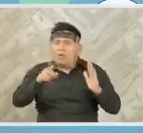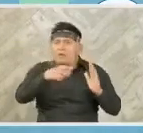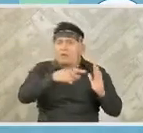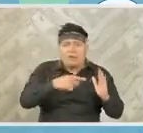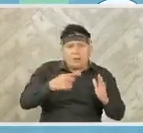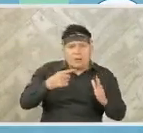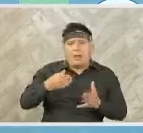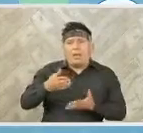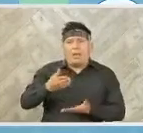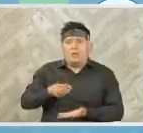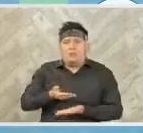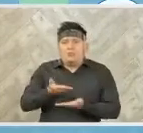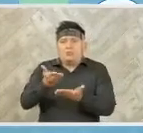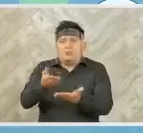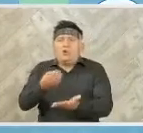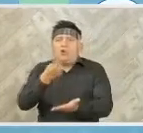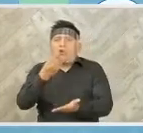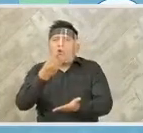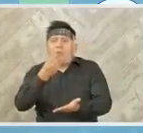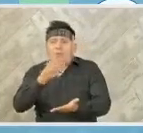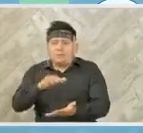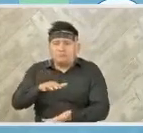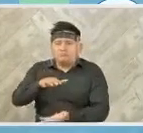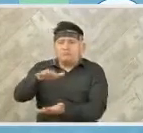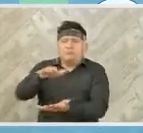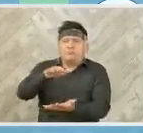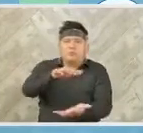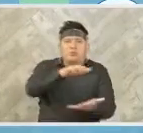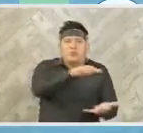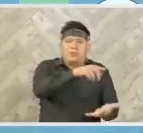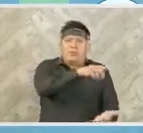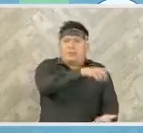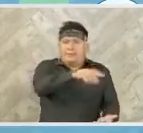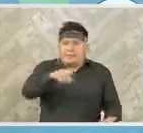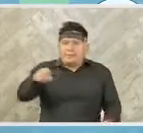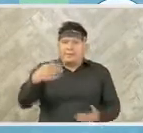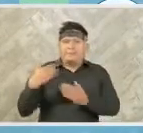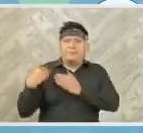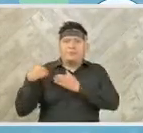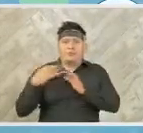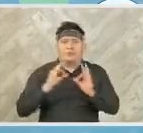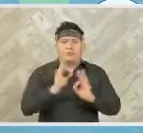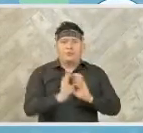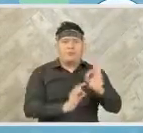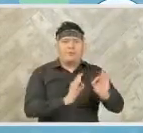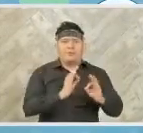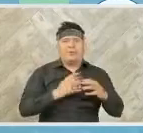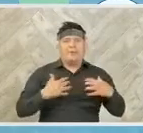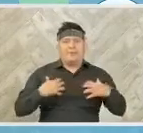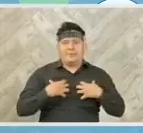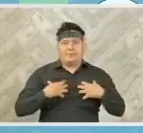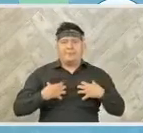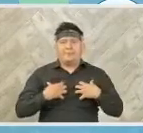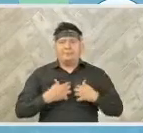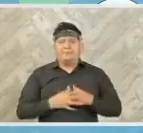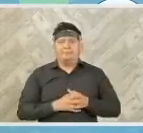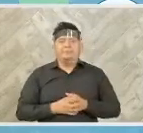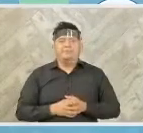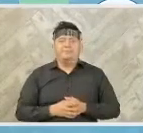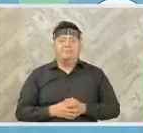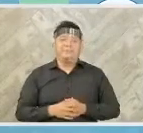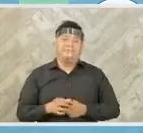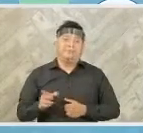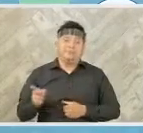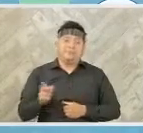felinos y caninos que fueron entregados a estas personas que se dedican al cuidado de estos seres sintientes,